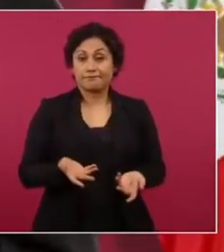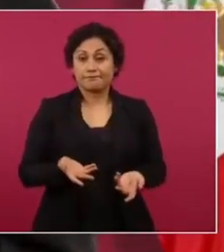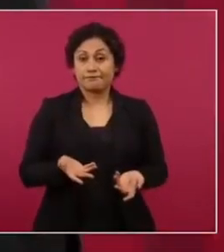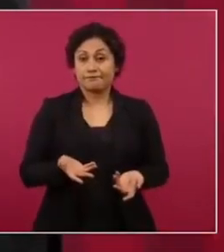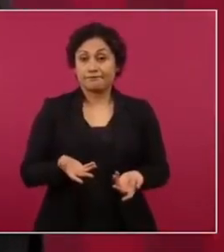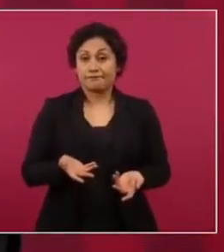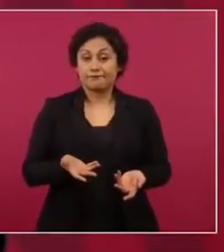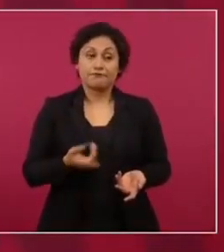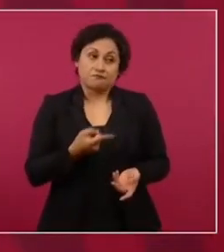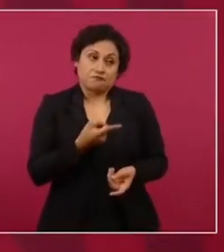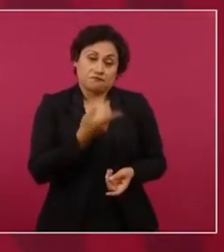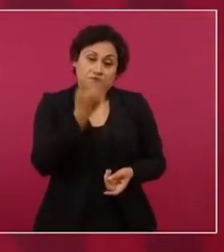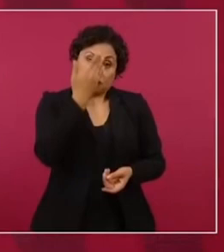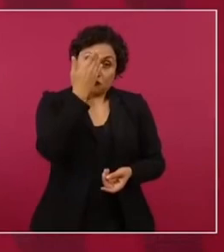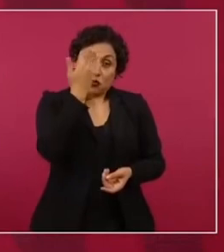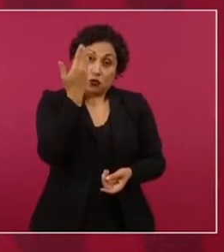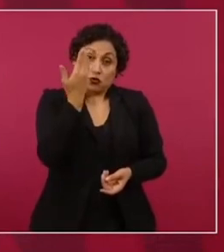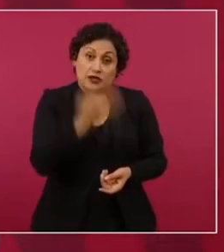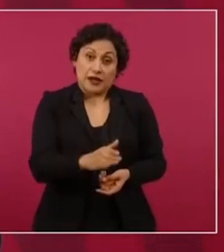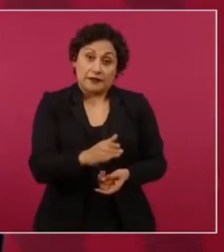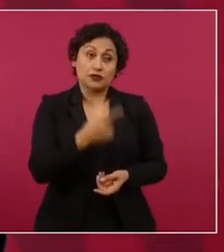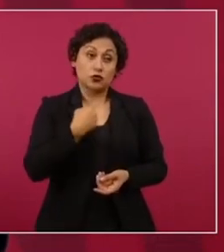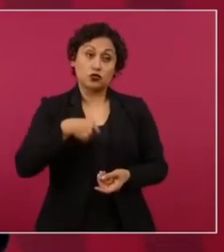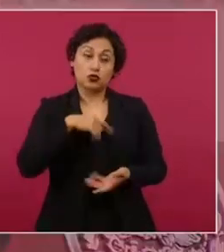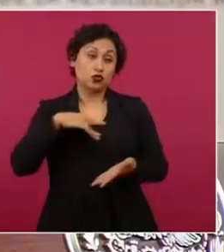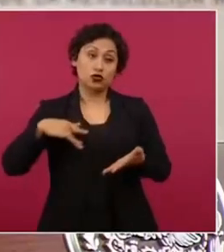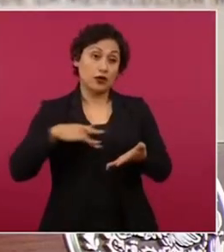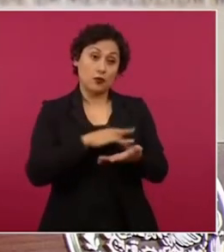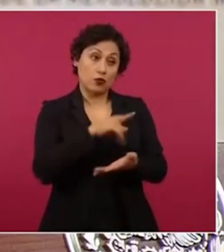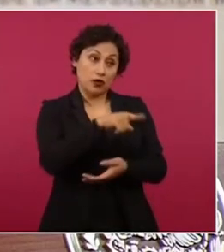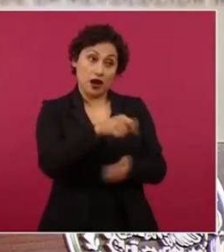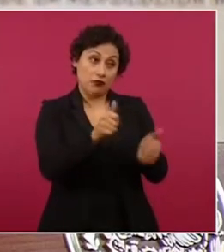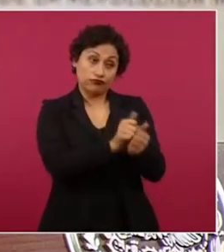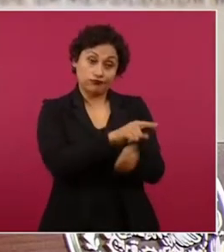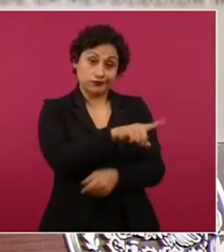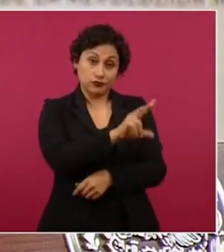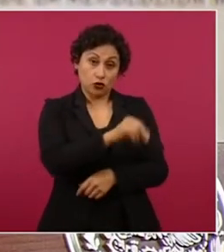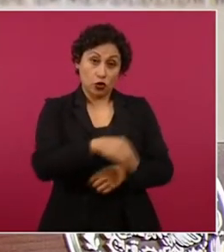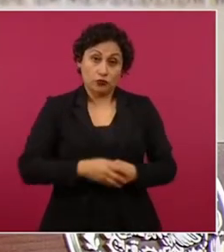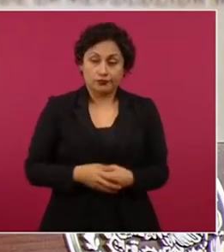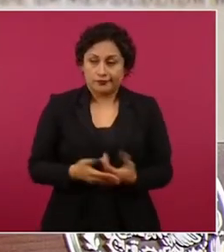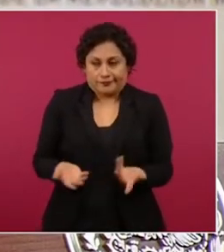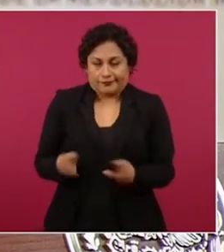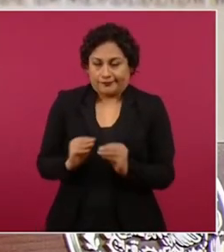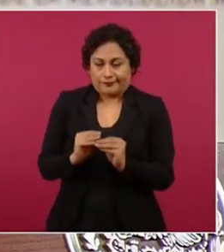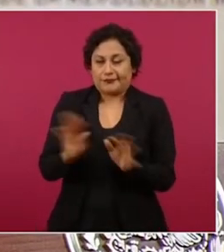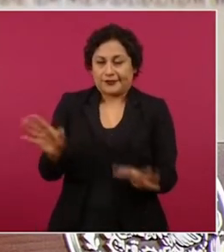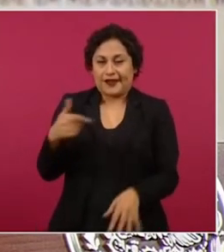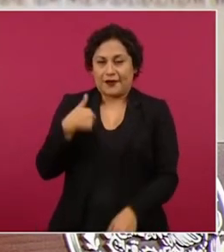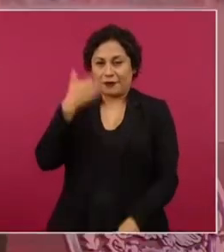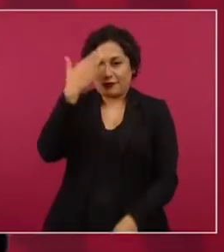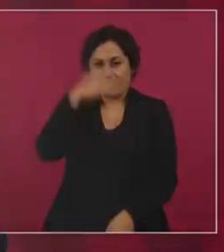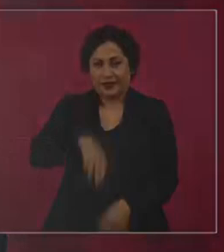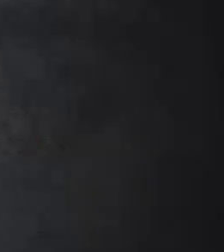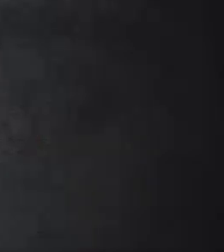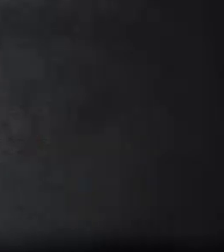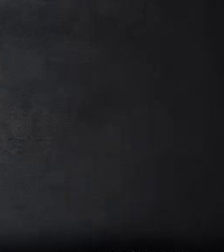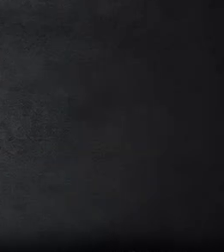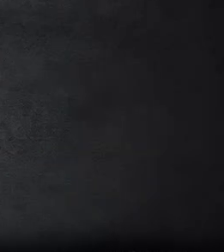como sabes, no estábamos contigo. Pues claro, ¿no? Claro que lo sé.